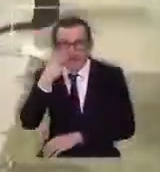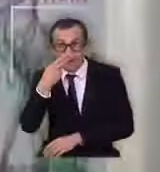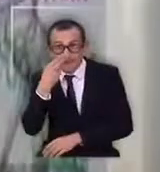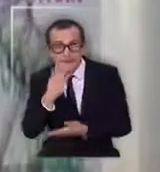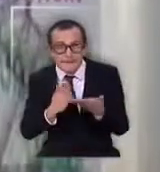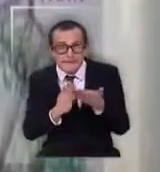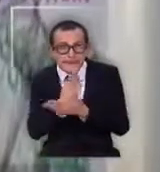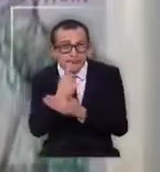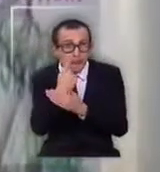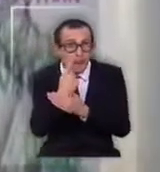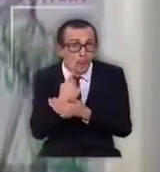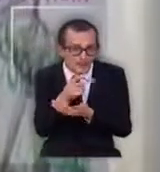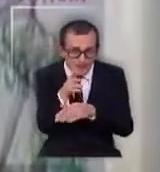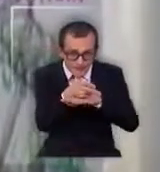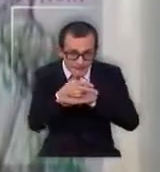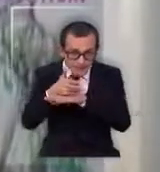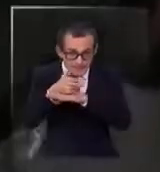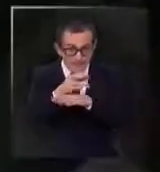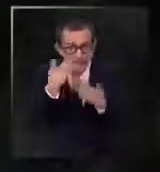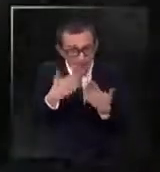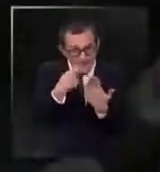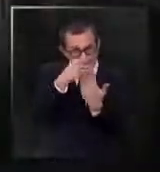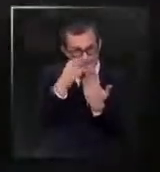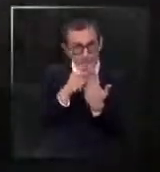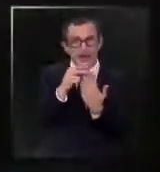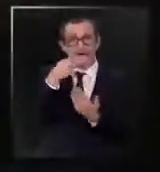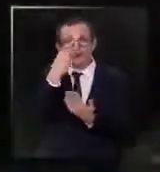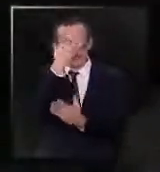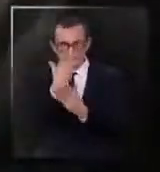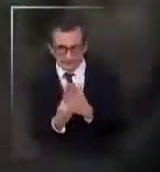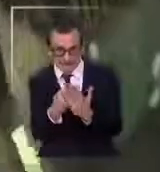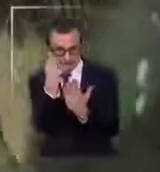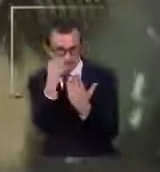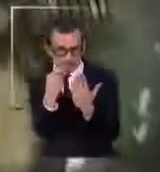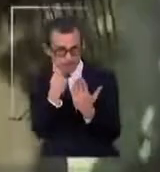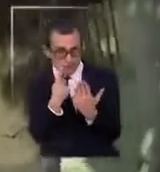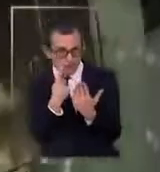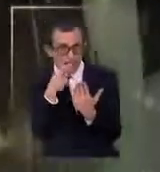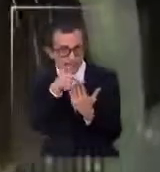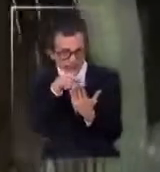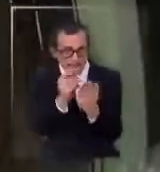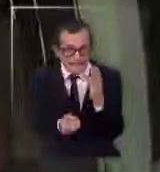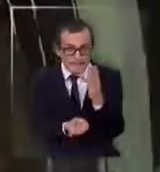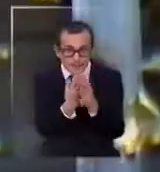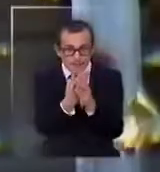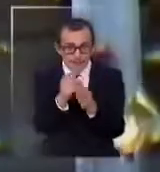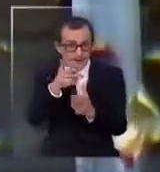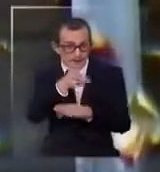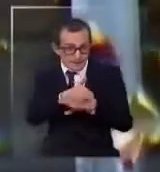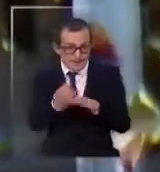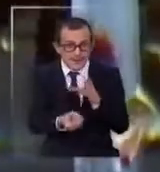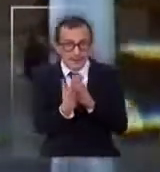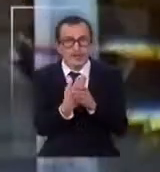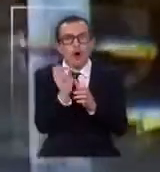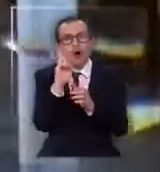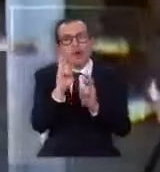Axon Bodycam 2, está en evaluación, al igual que ampliar esta tecnología a otros barrios críticos del país.